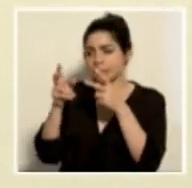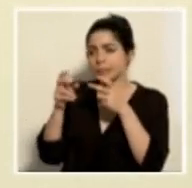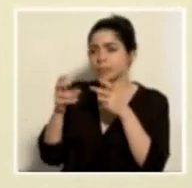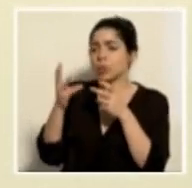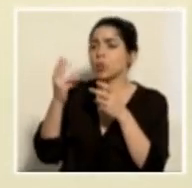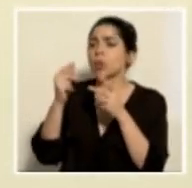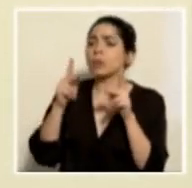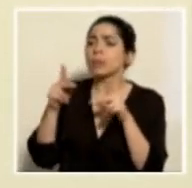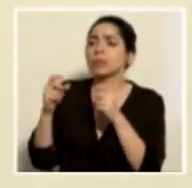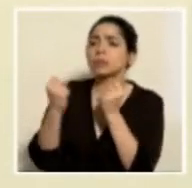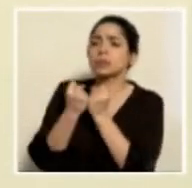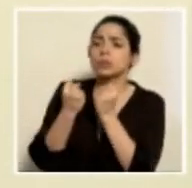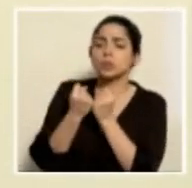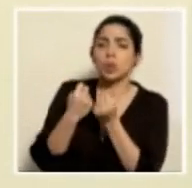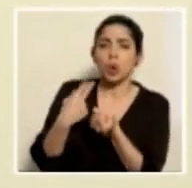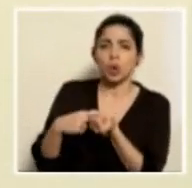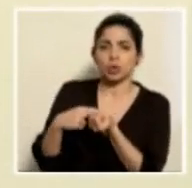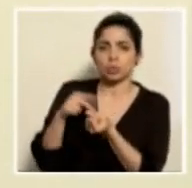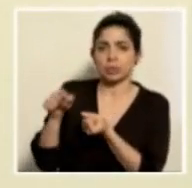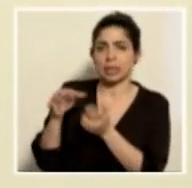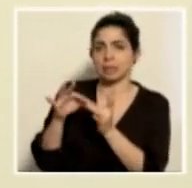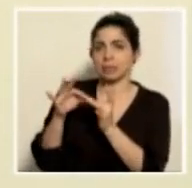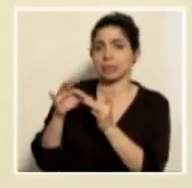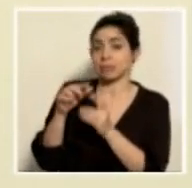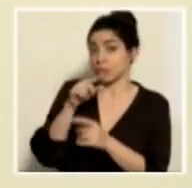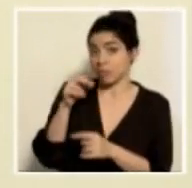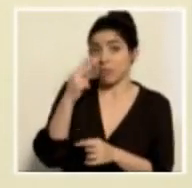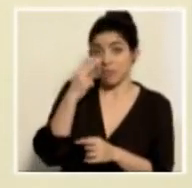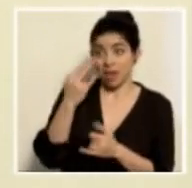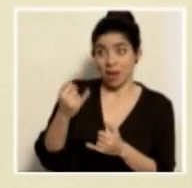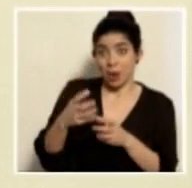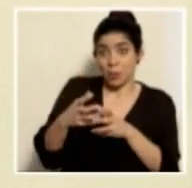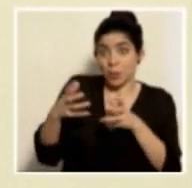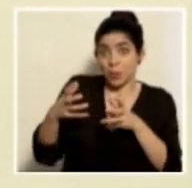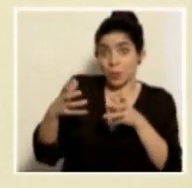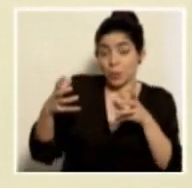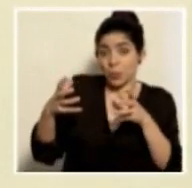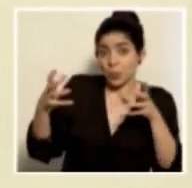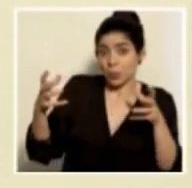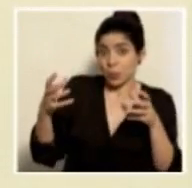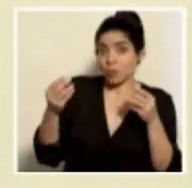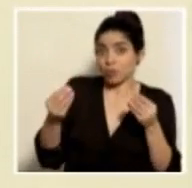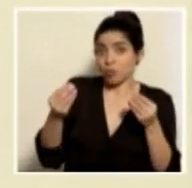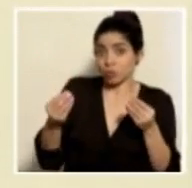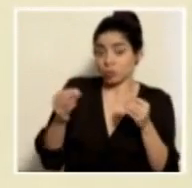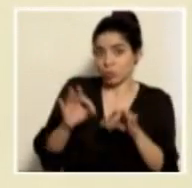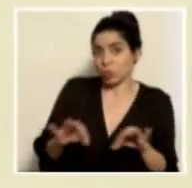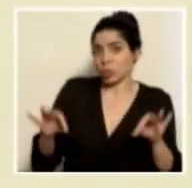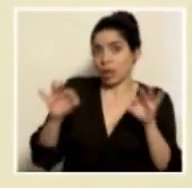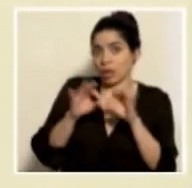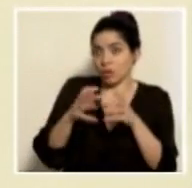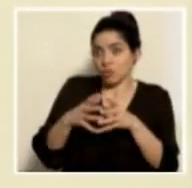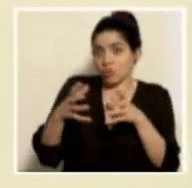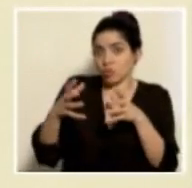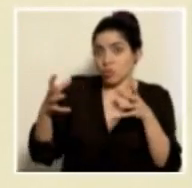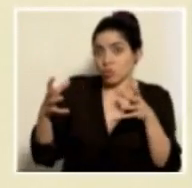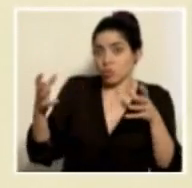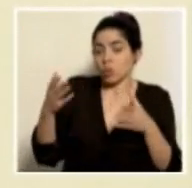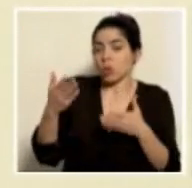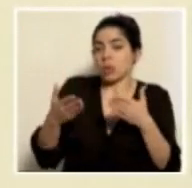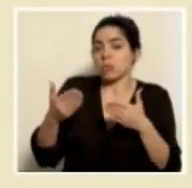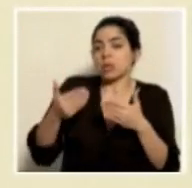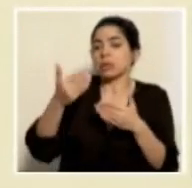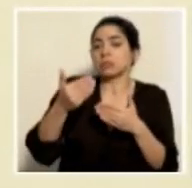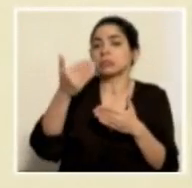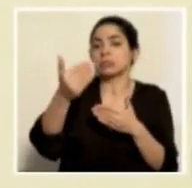ocupación hospitalaria, que como ustedes ven también, estamos elevando las cifras de forma importante, así que eventualmente eso